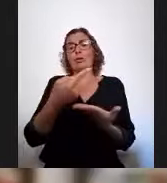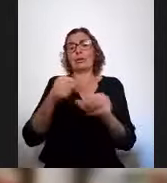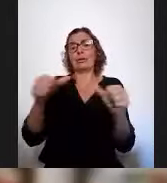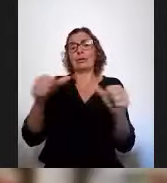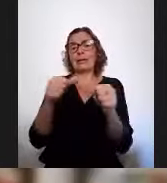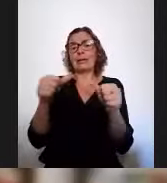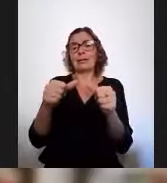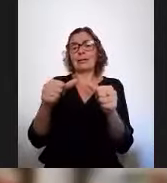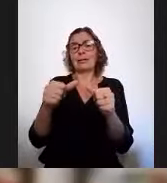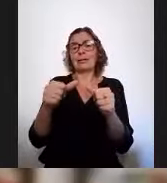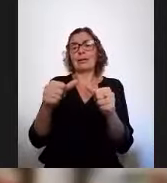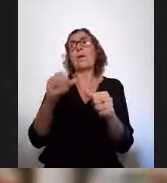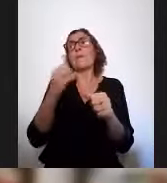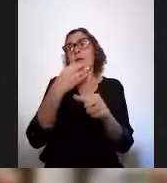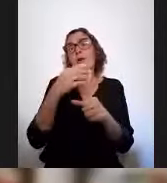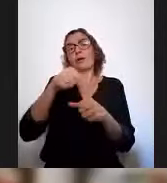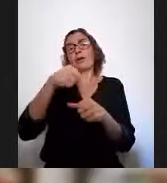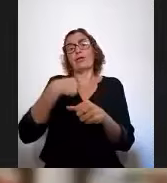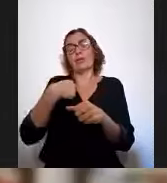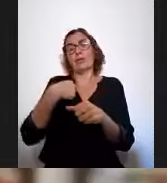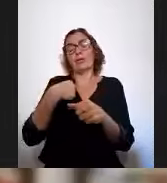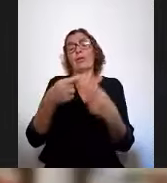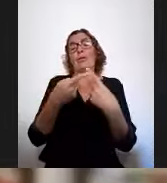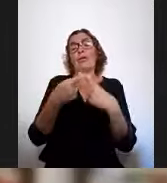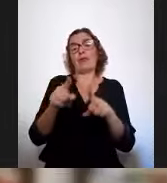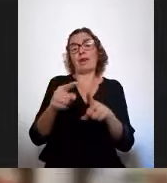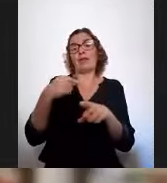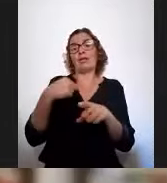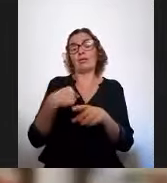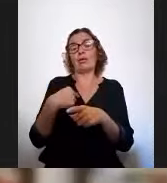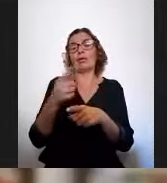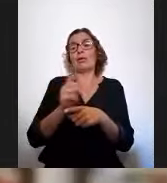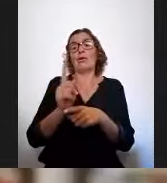lo hace o mejor o lo hace diferente, pero no sos